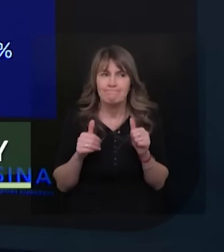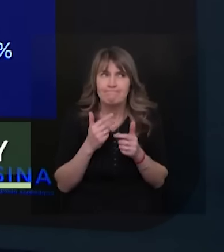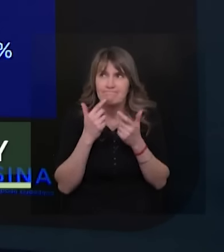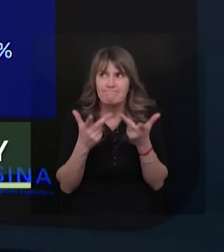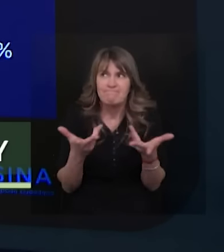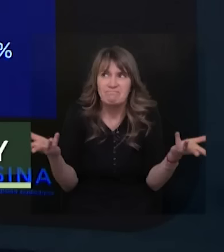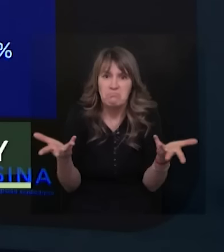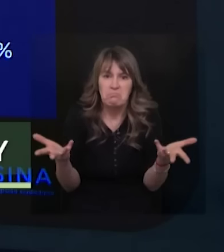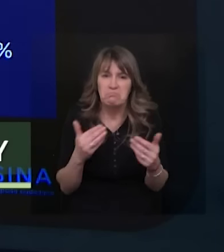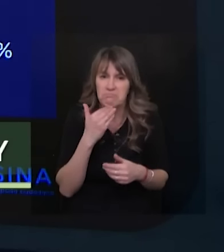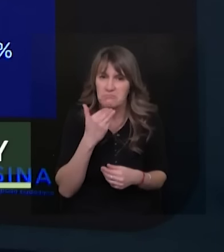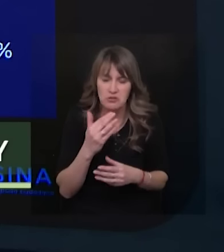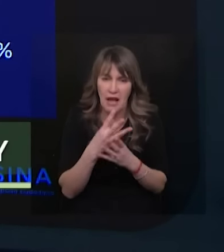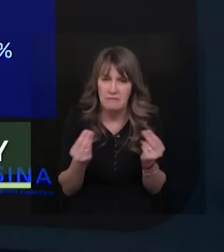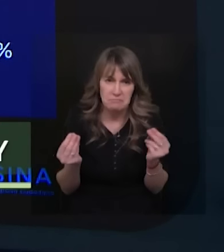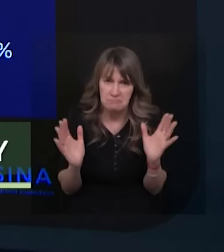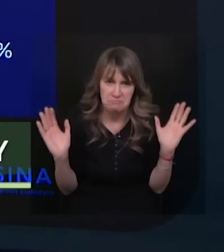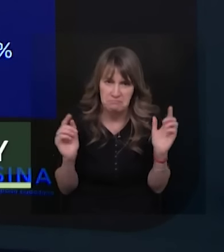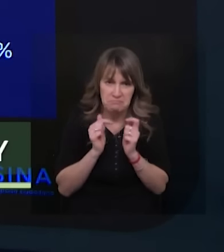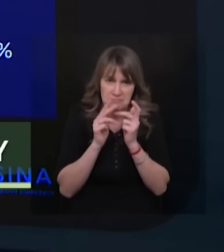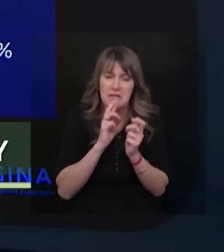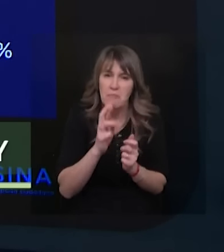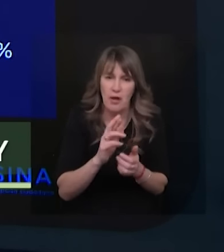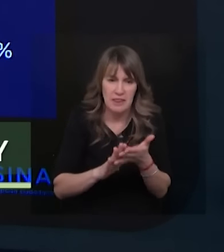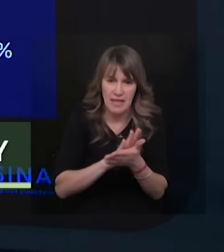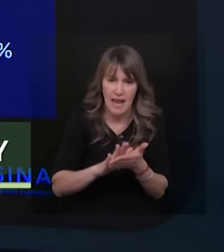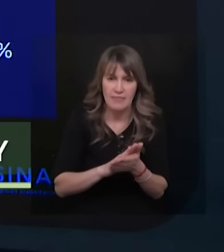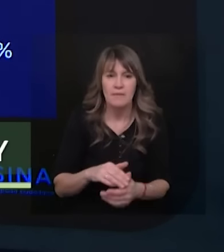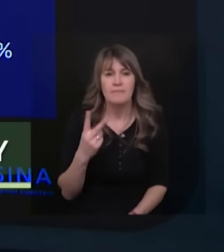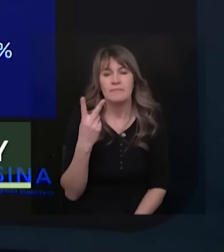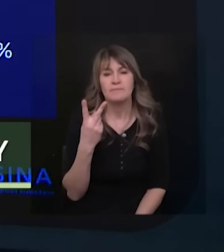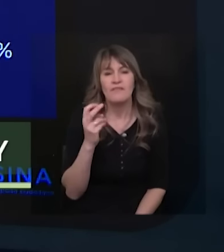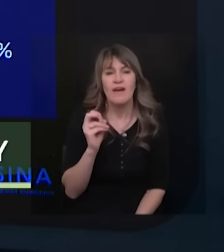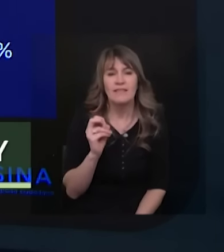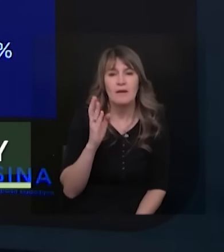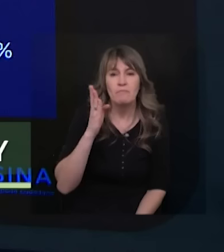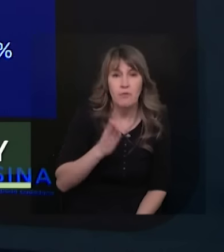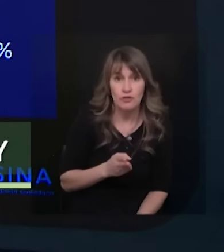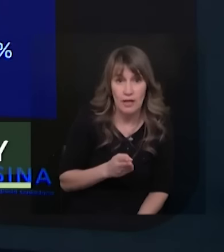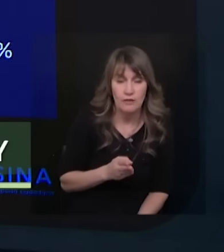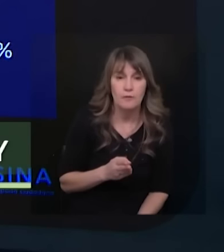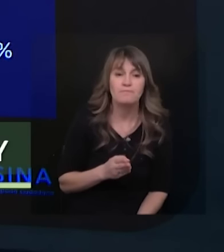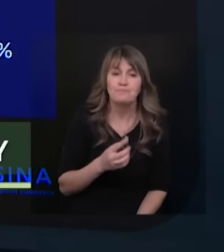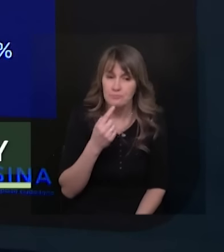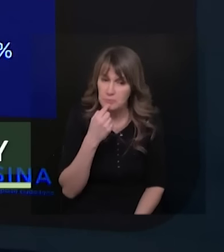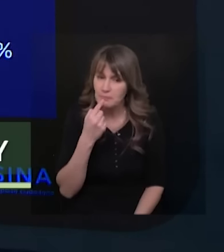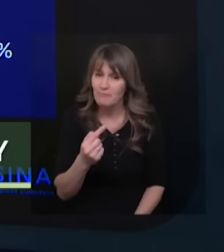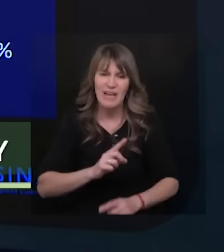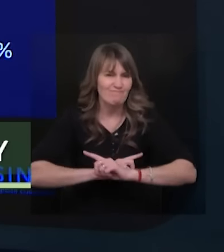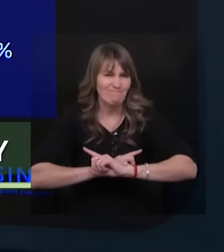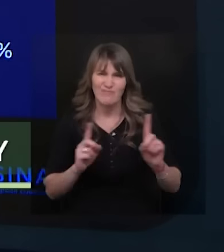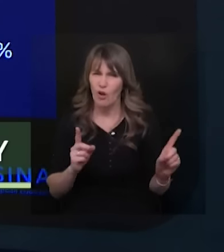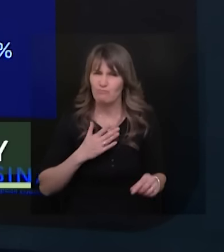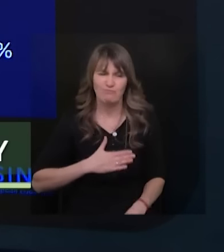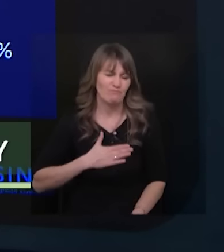desacuerdo estamos hablando de septiembre del 23 y el 20% era las personas que llegaban a manifestar desacuerdo con que